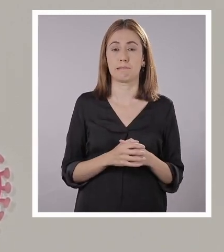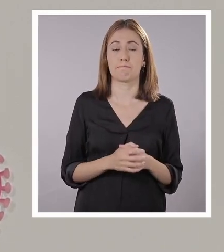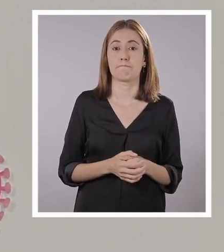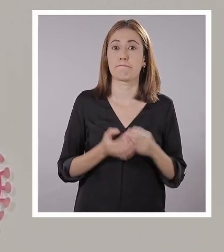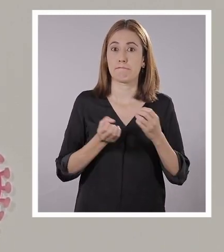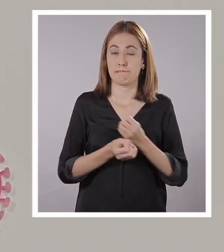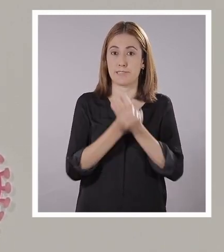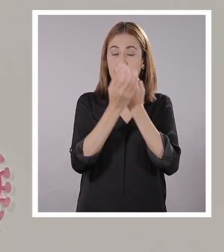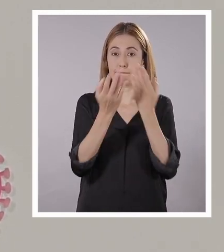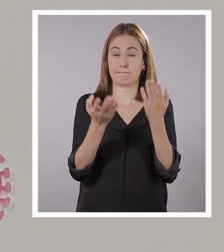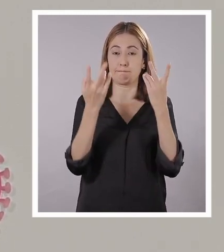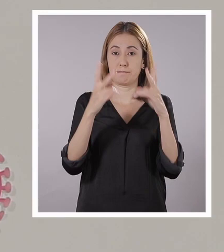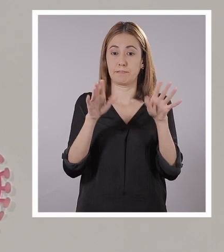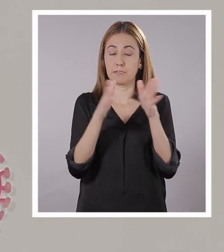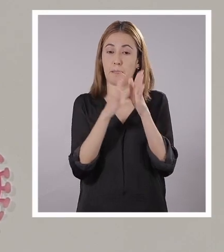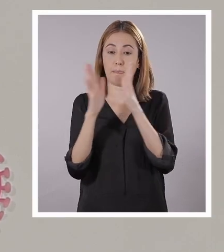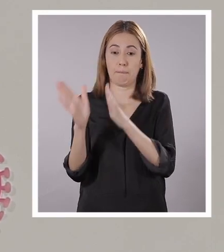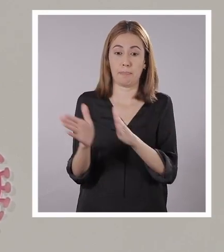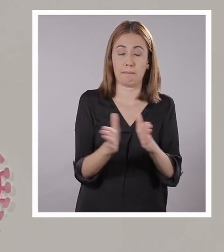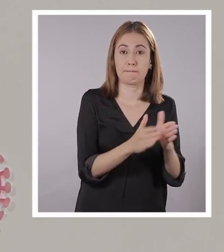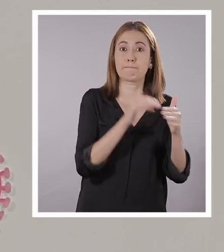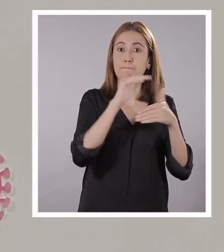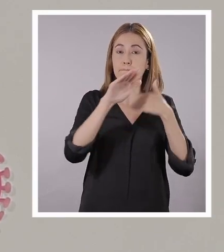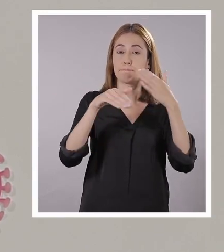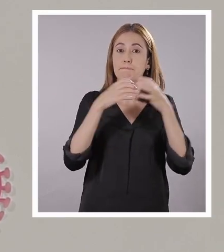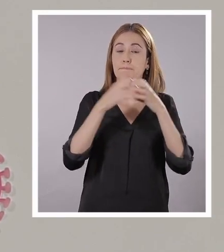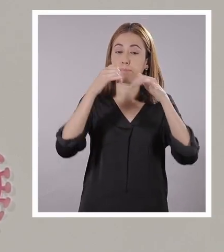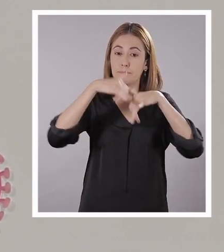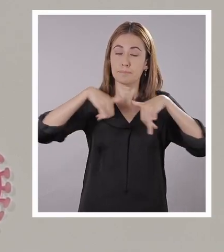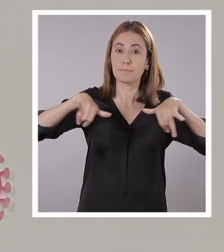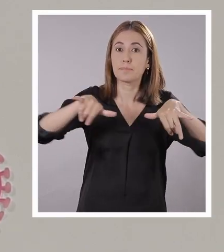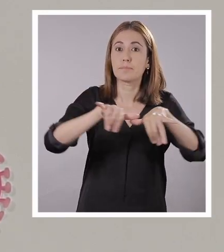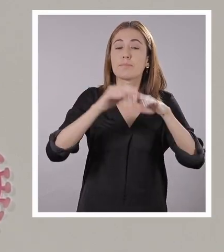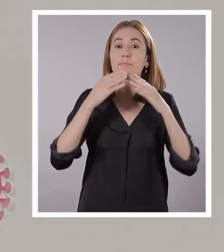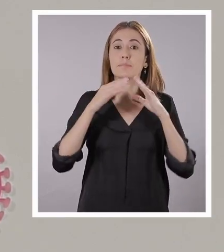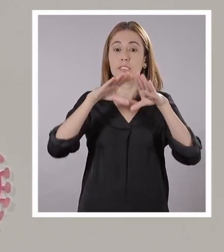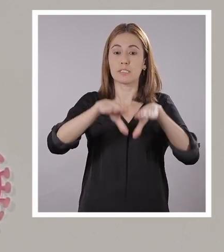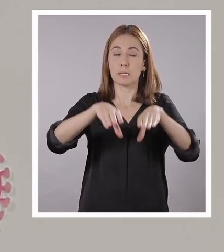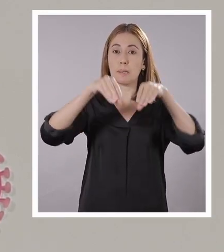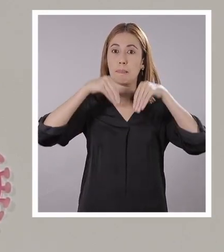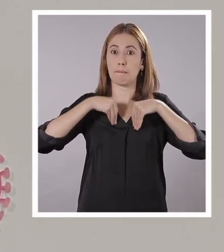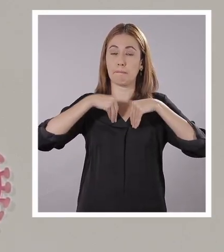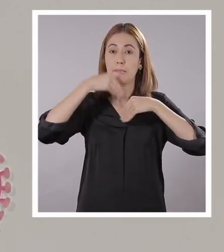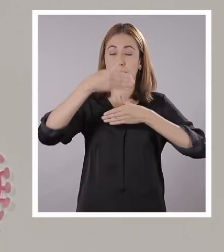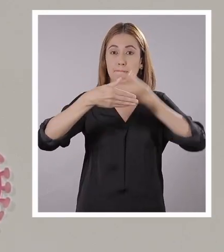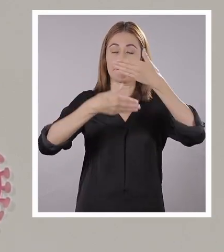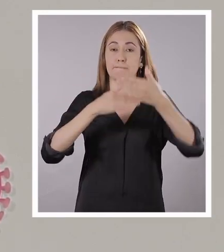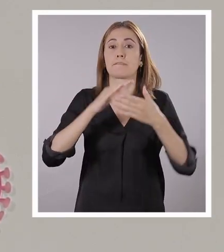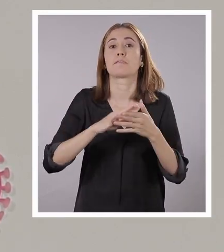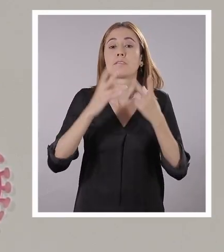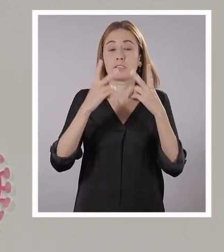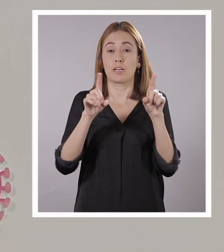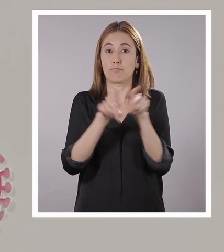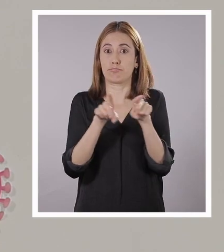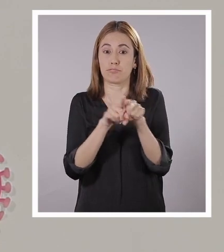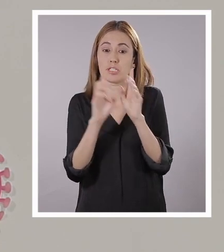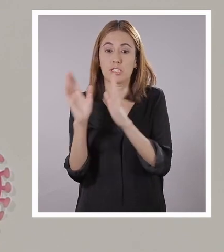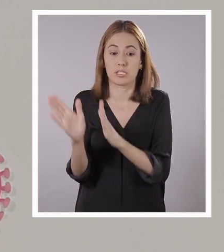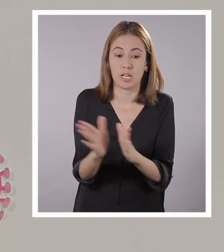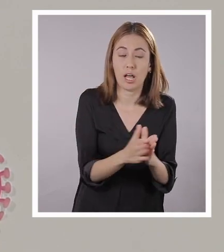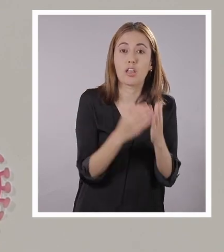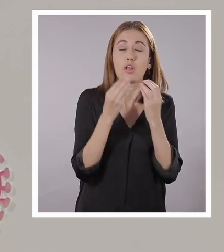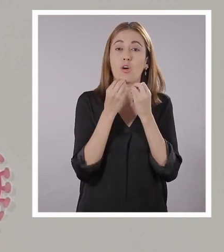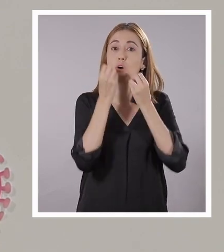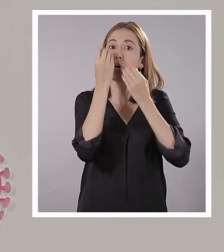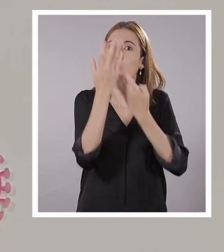parece súper interesante que todo lo que hemos vivido nos ha servido para aprender muchas cosas. Sí. Y también ahora compartimos tiempo en familia, tal vez